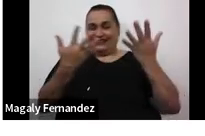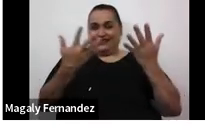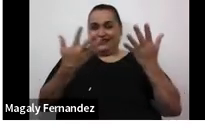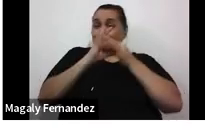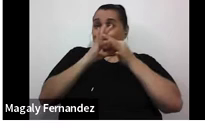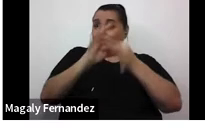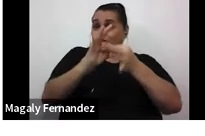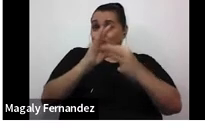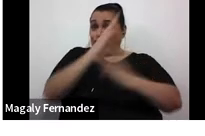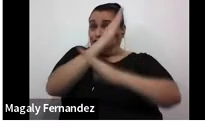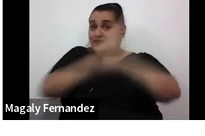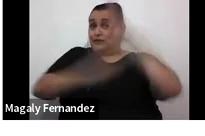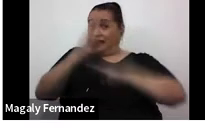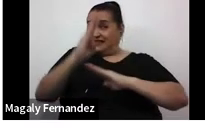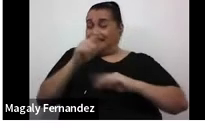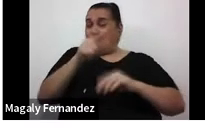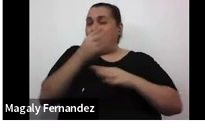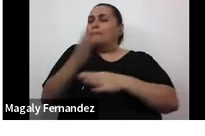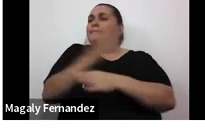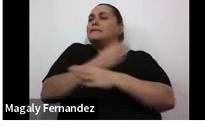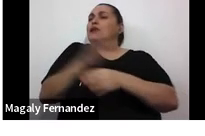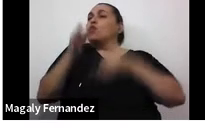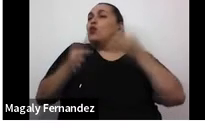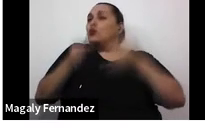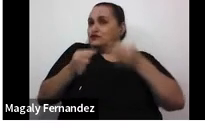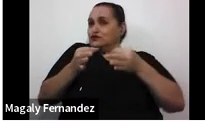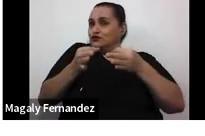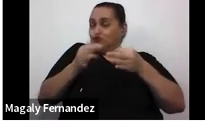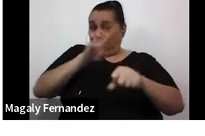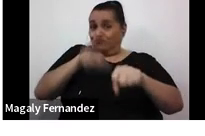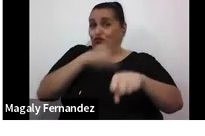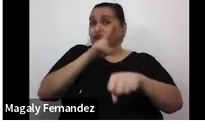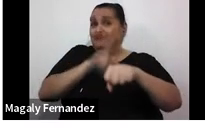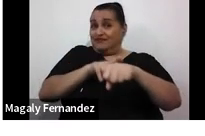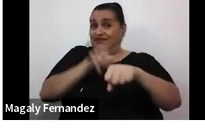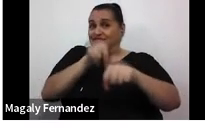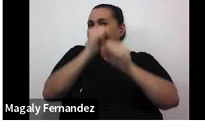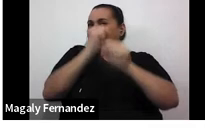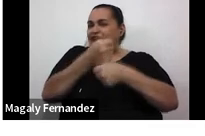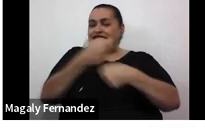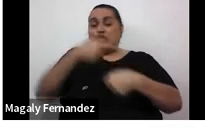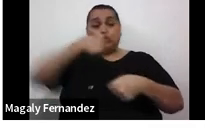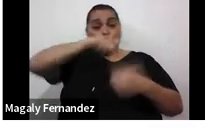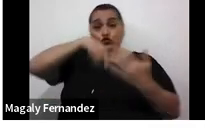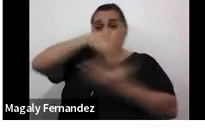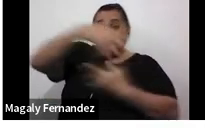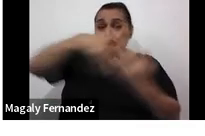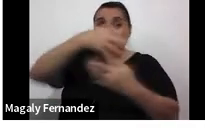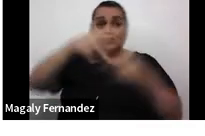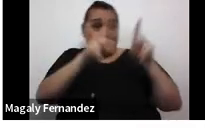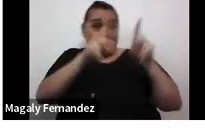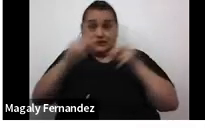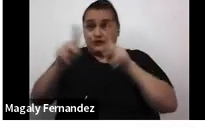discapacidad estos prejuicios comúnmente hacen que nuestra convivencia con las personas